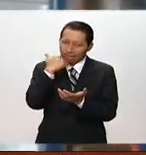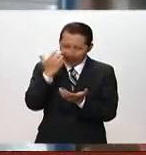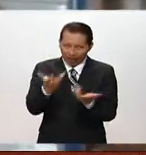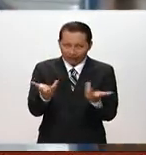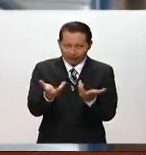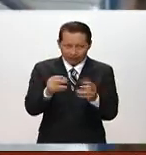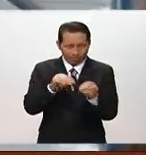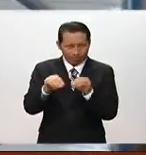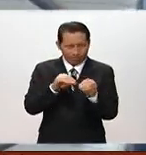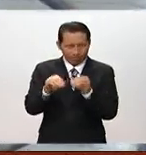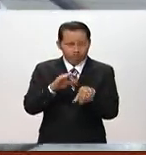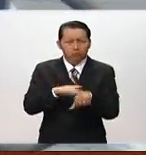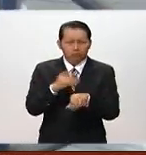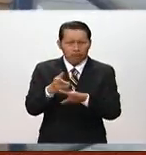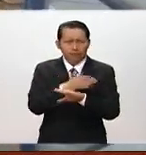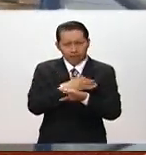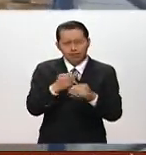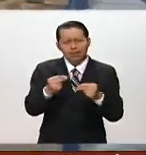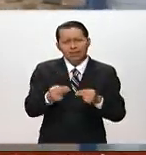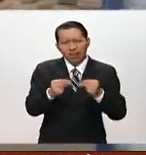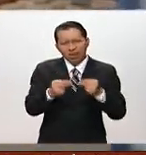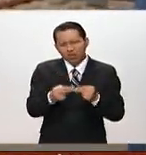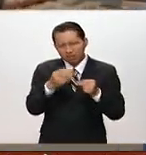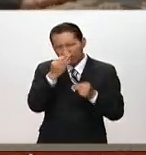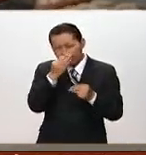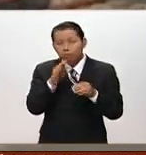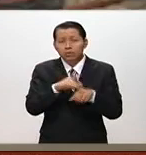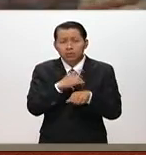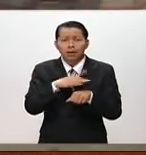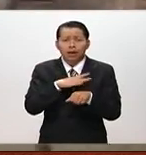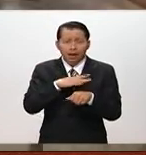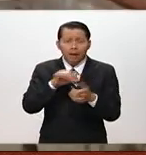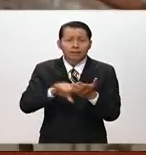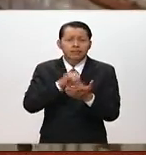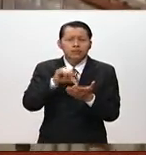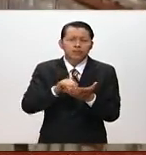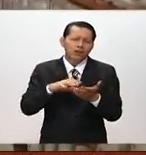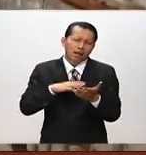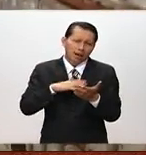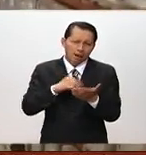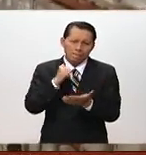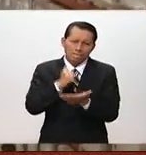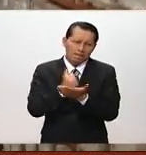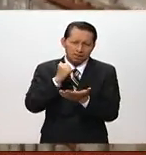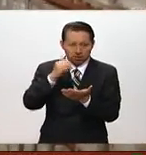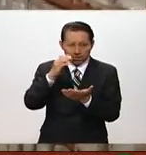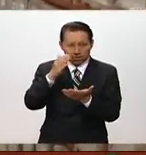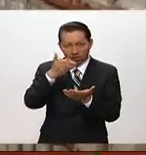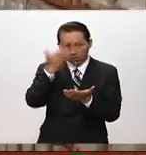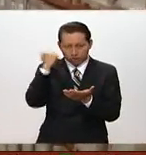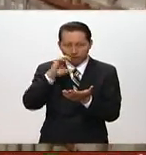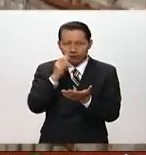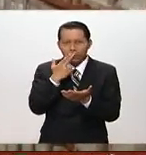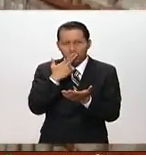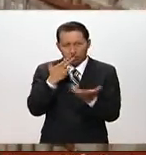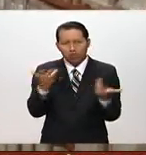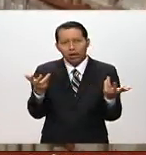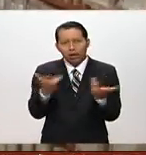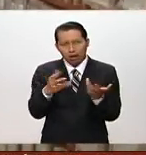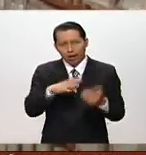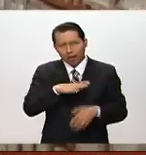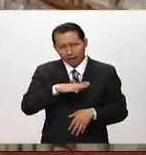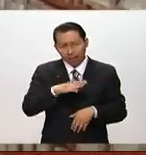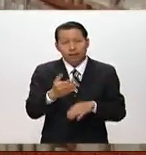siempre había emprendido negocios chiquitos, había sido gerente en un centro de distribución de una marca, no sé si la puedo decir, ¿verdad? Aquí en Chihuahua. Ellos en